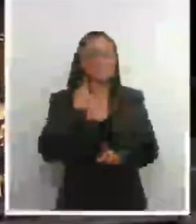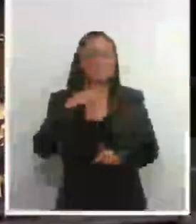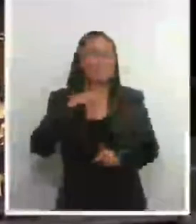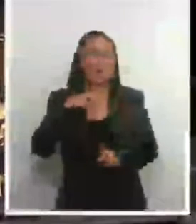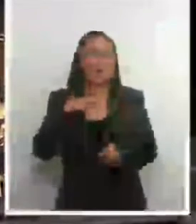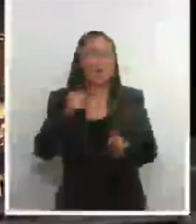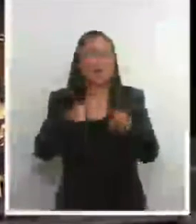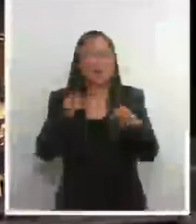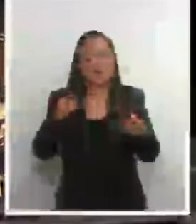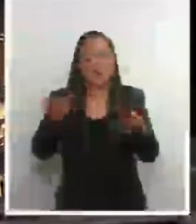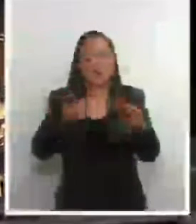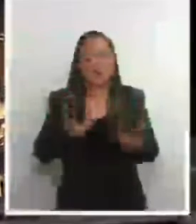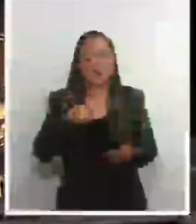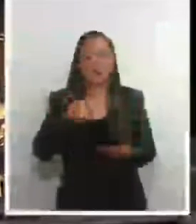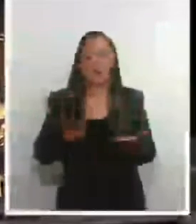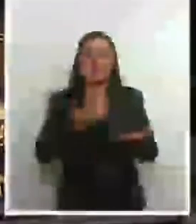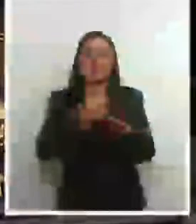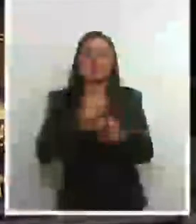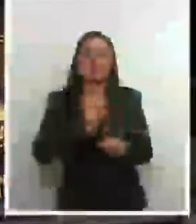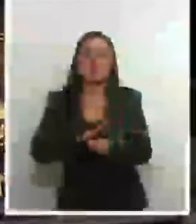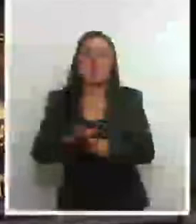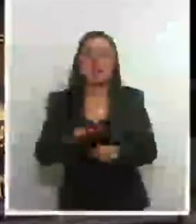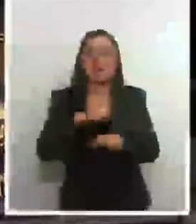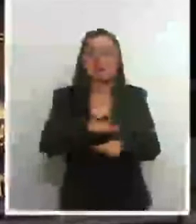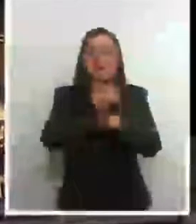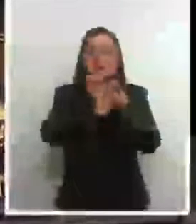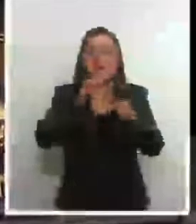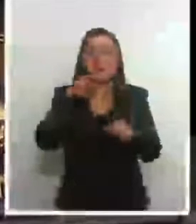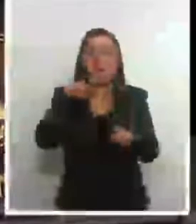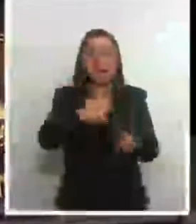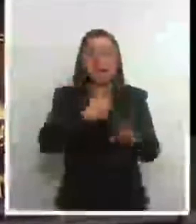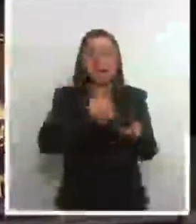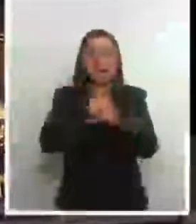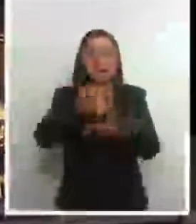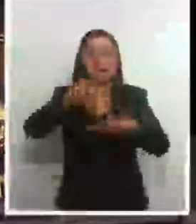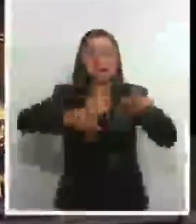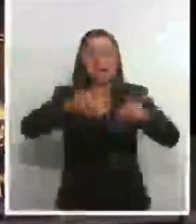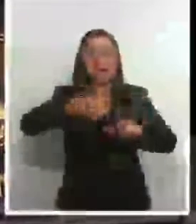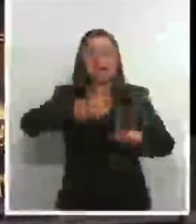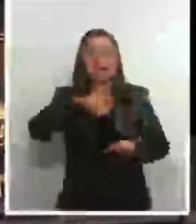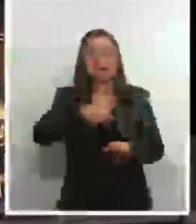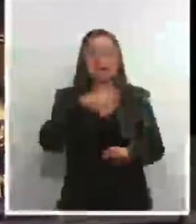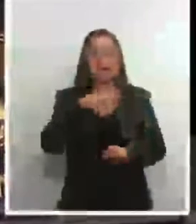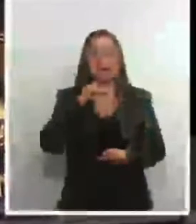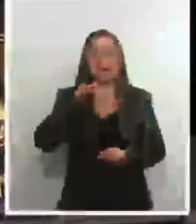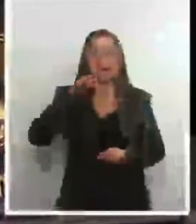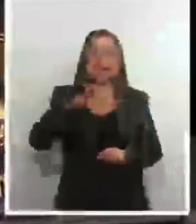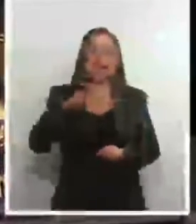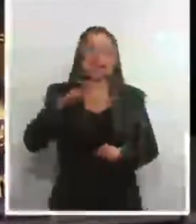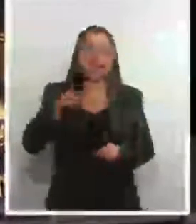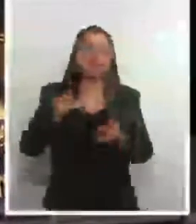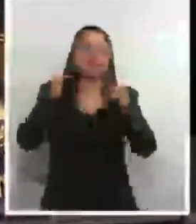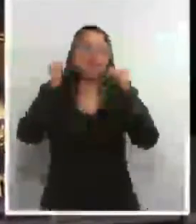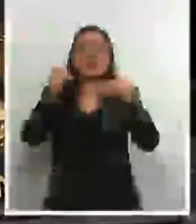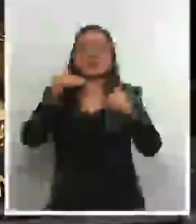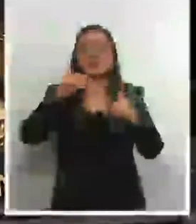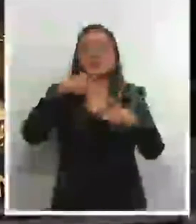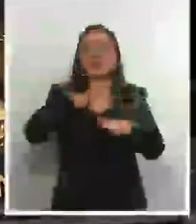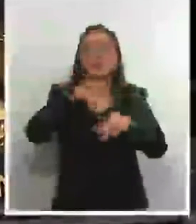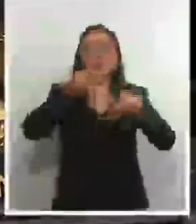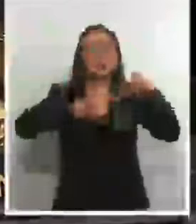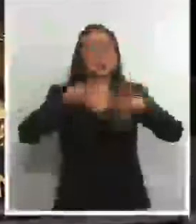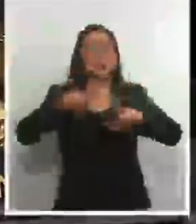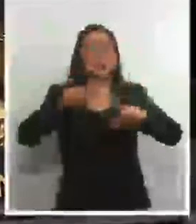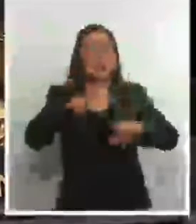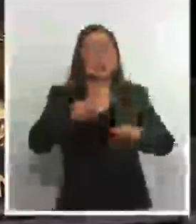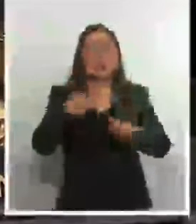Morena. Yo propongo que en materia de procuración de justicia, el fiscal general de justicia